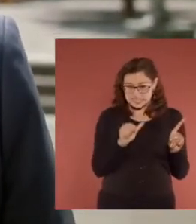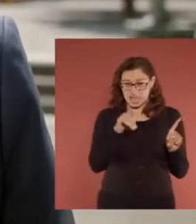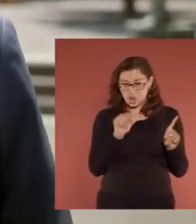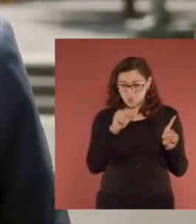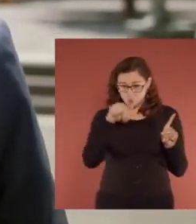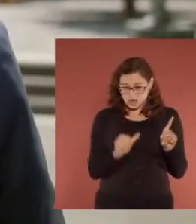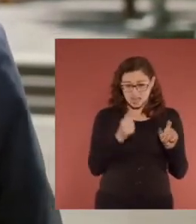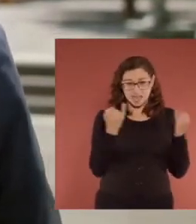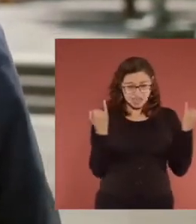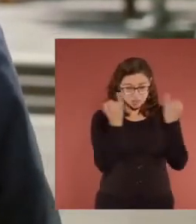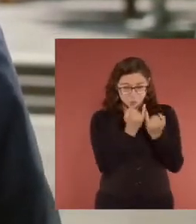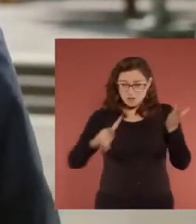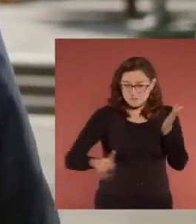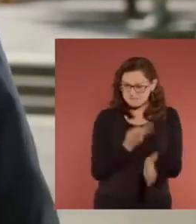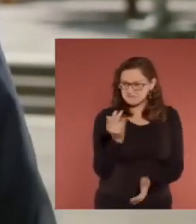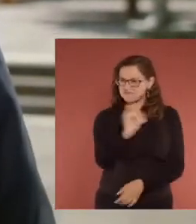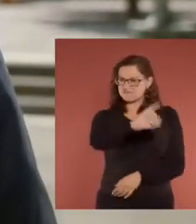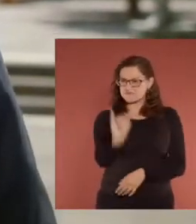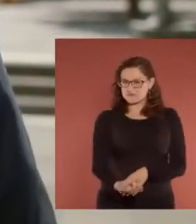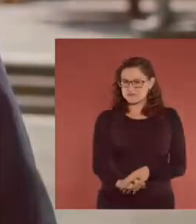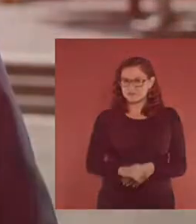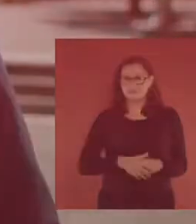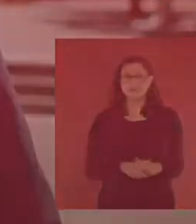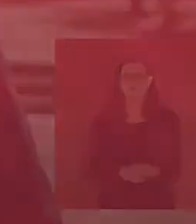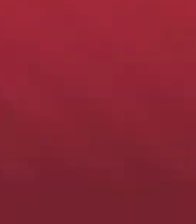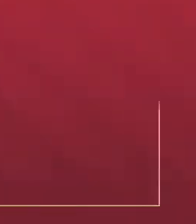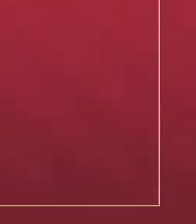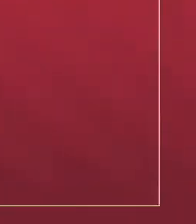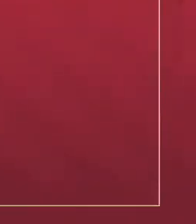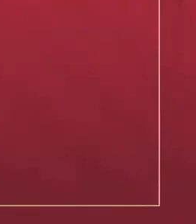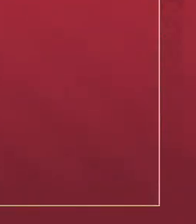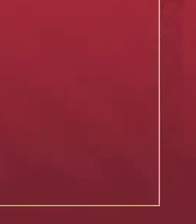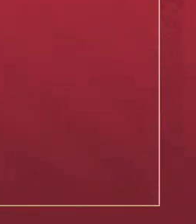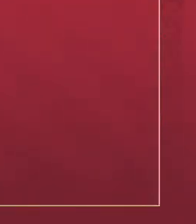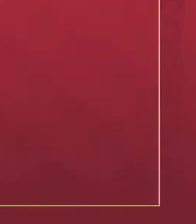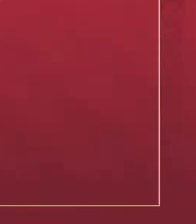Nunca más García Lunas en el gobierno. Segundo informe.